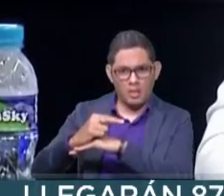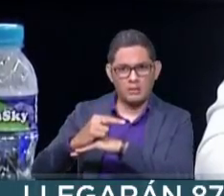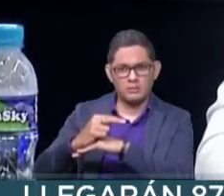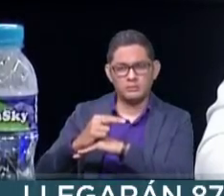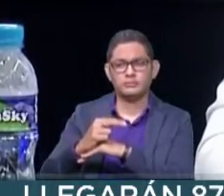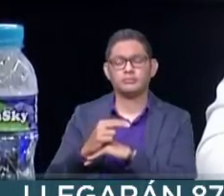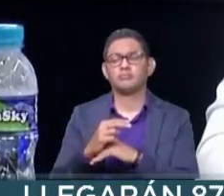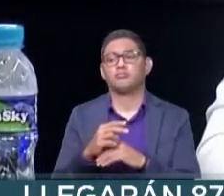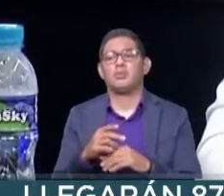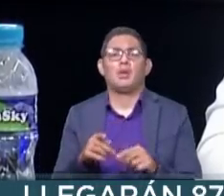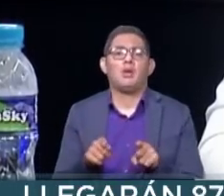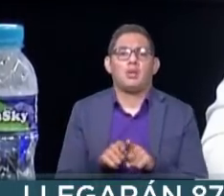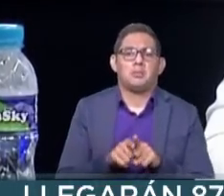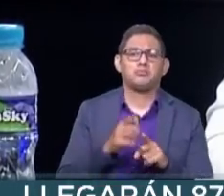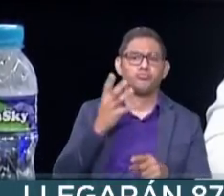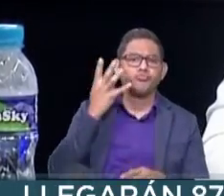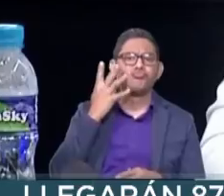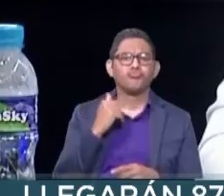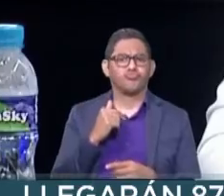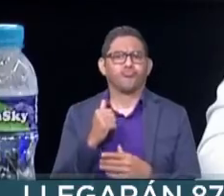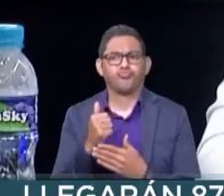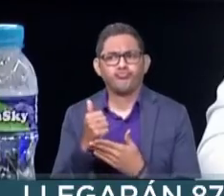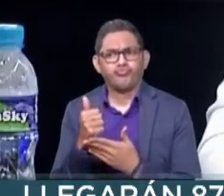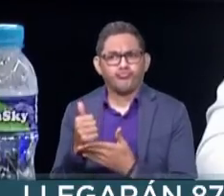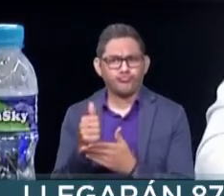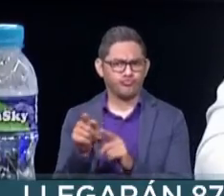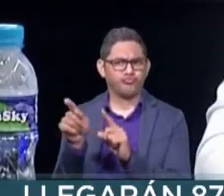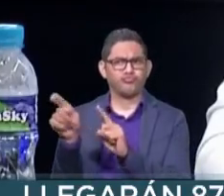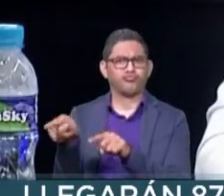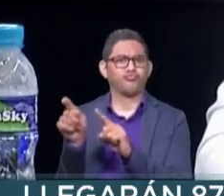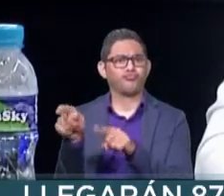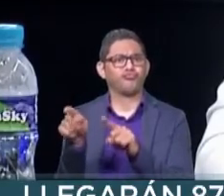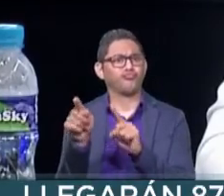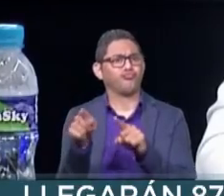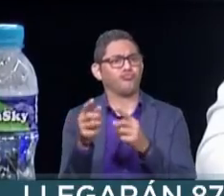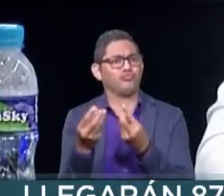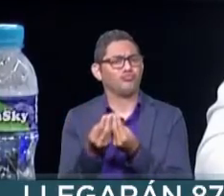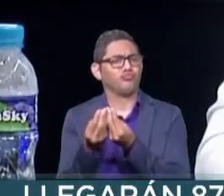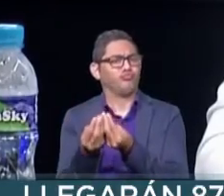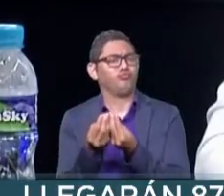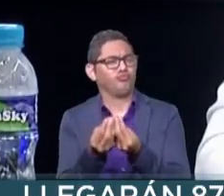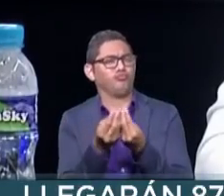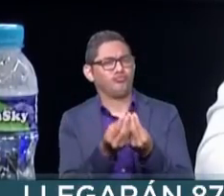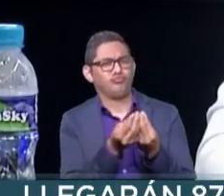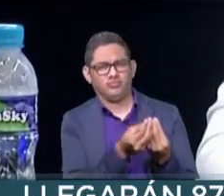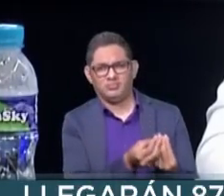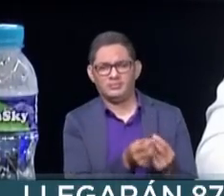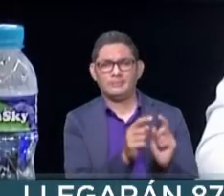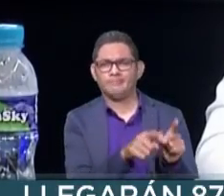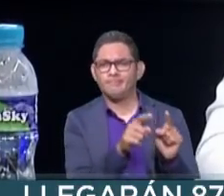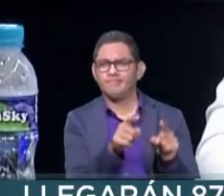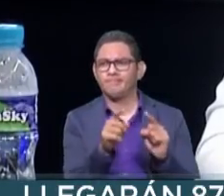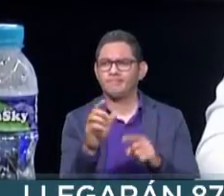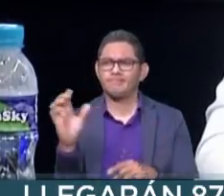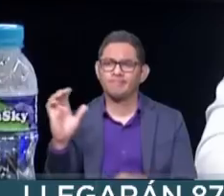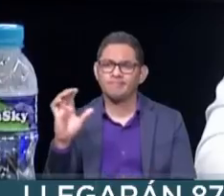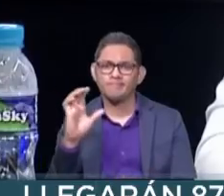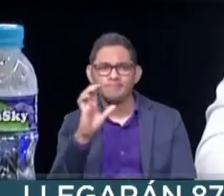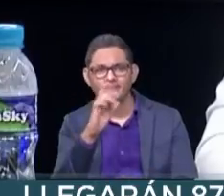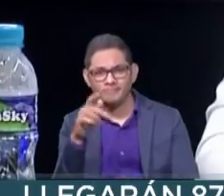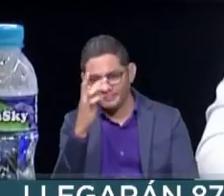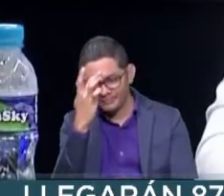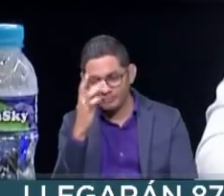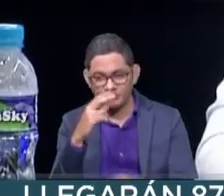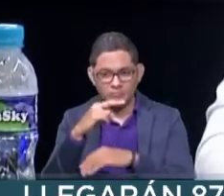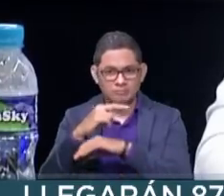avanzando también diariamente con equipos de trabajo a nivel nacional de todas las regiones de salud, donde